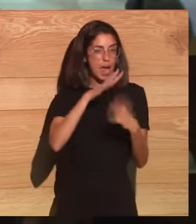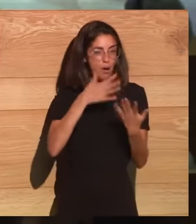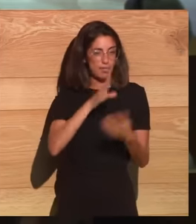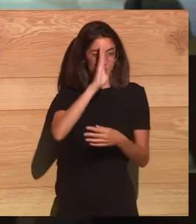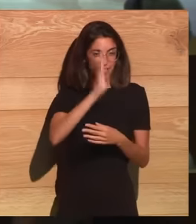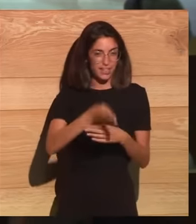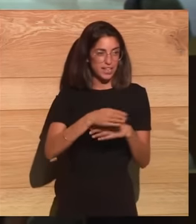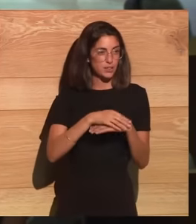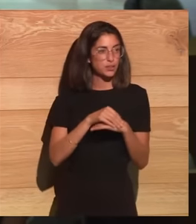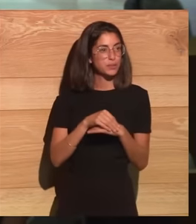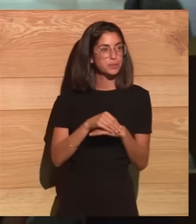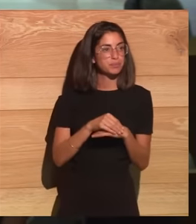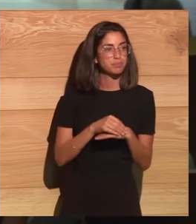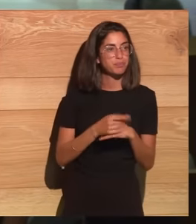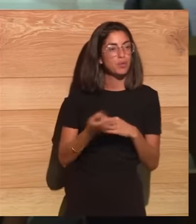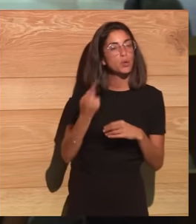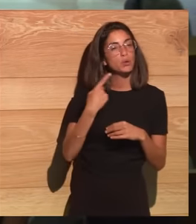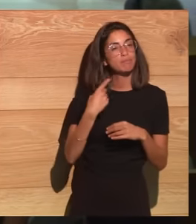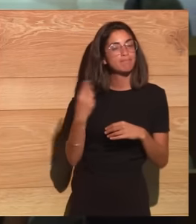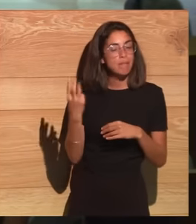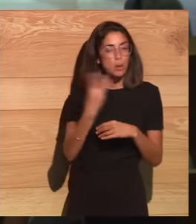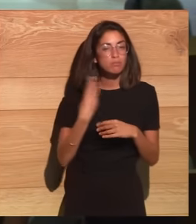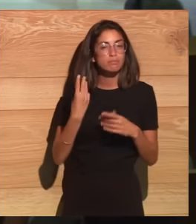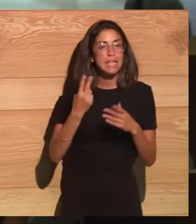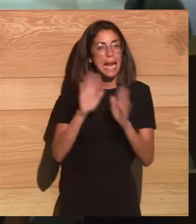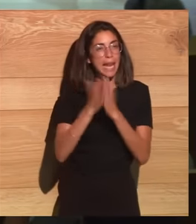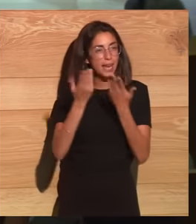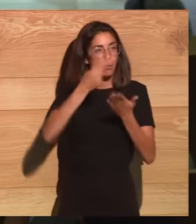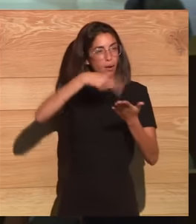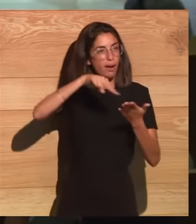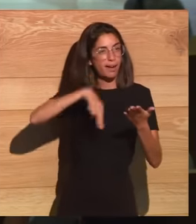Arturo, nos hemos leído el libro. Ya.